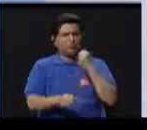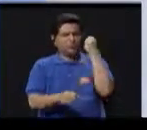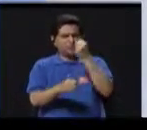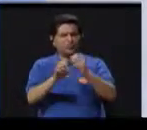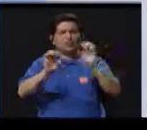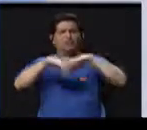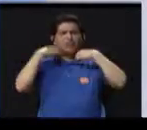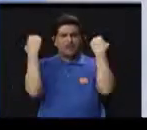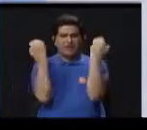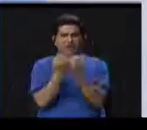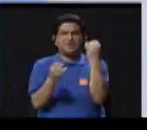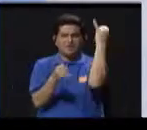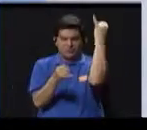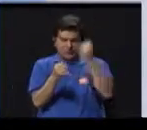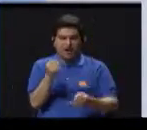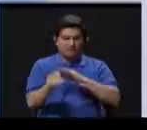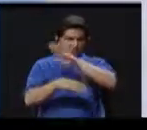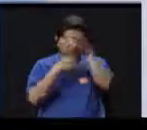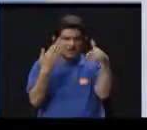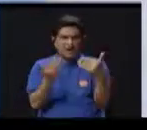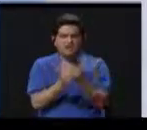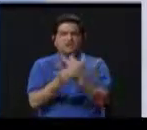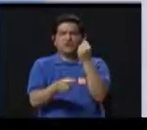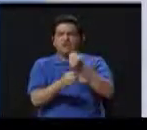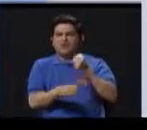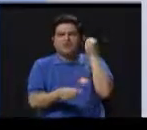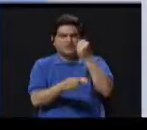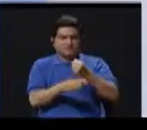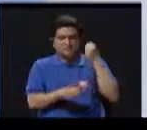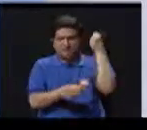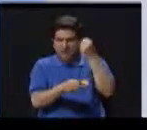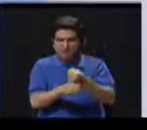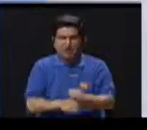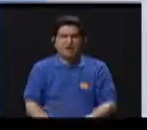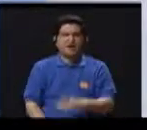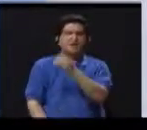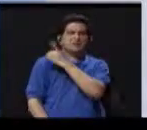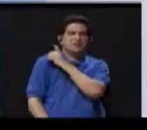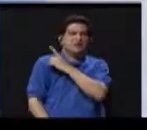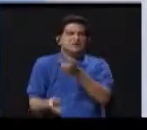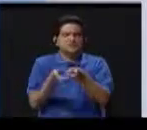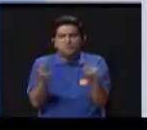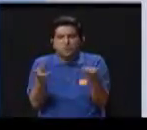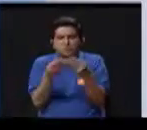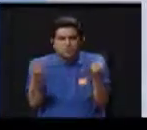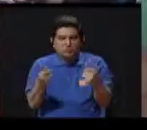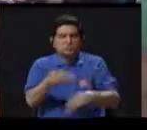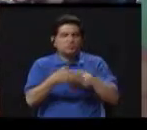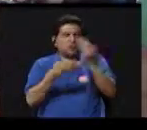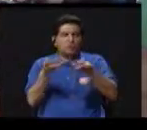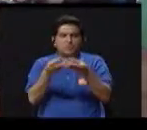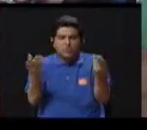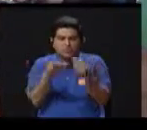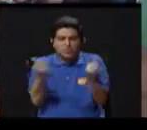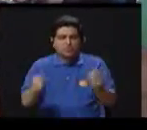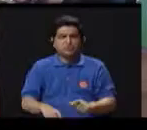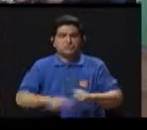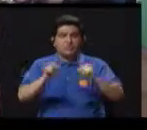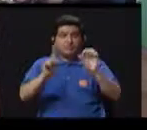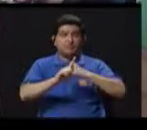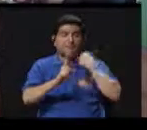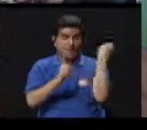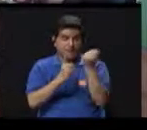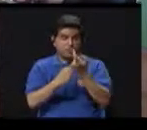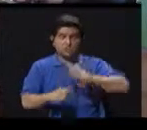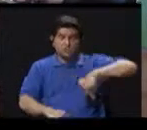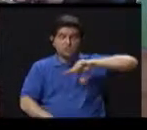trabajo en equipo. Al final todas trabajamos en dirección, en producción, en postproducción. Pero bueno, sí fue